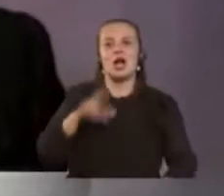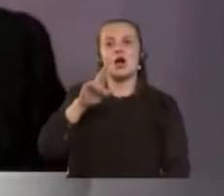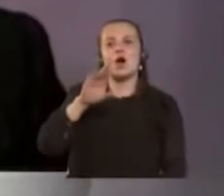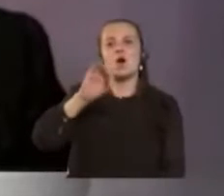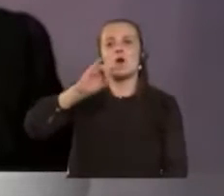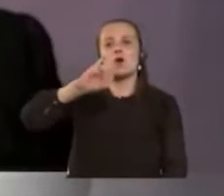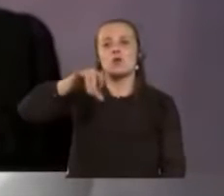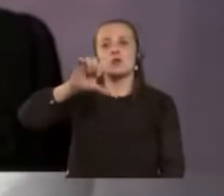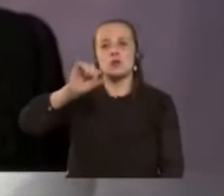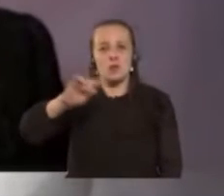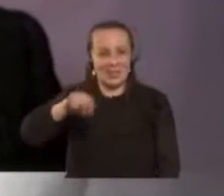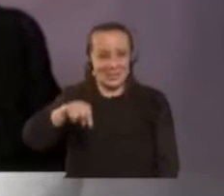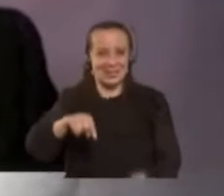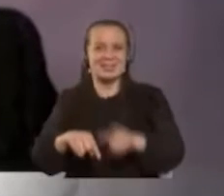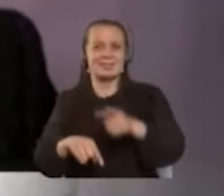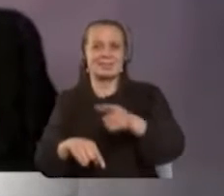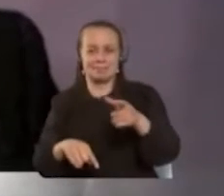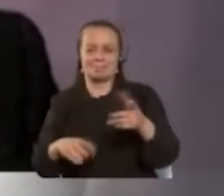que está